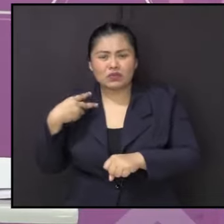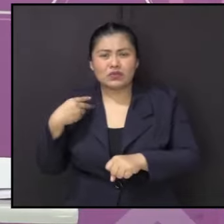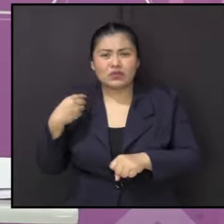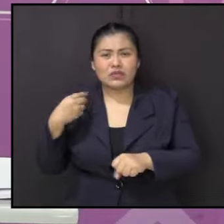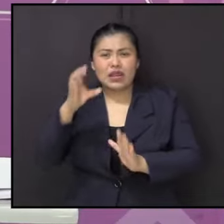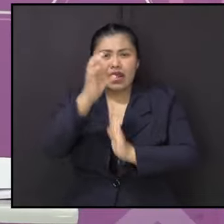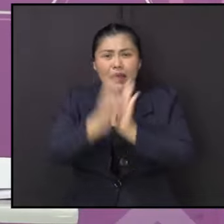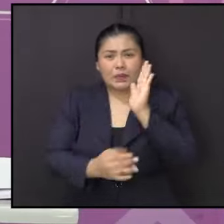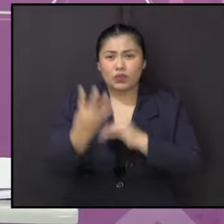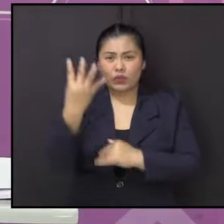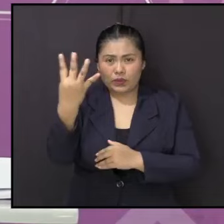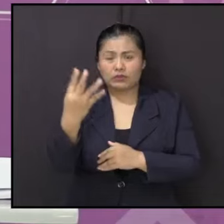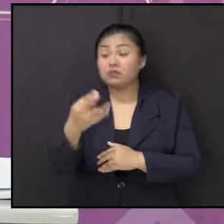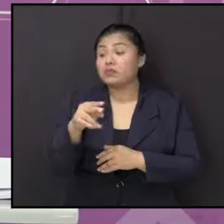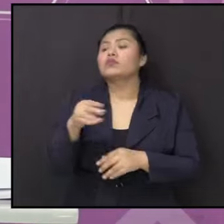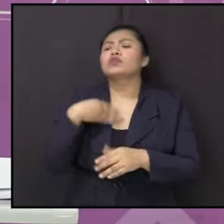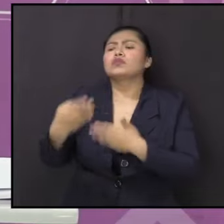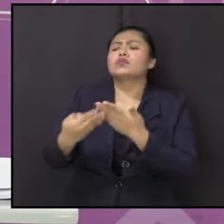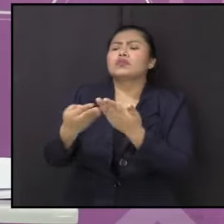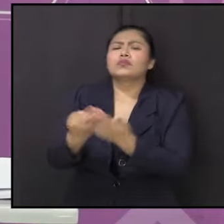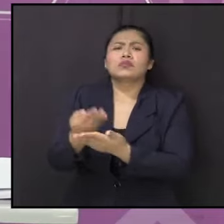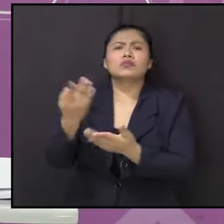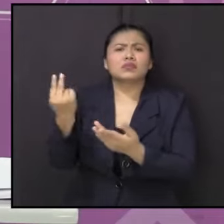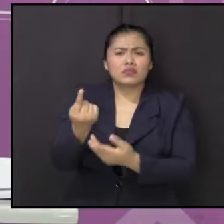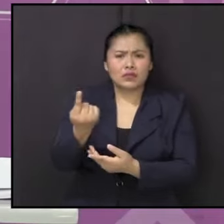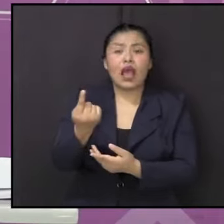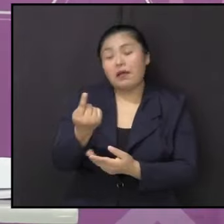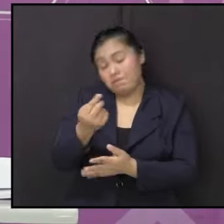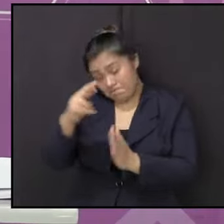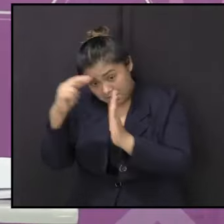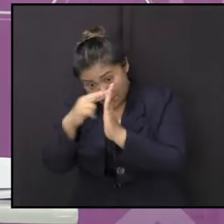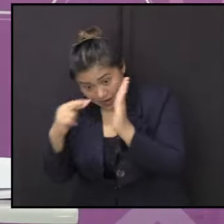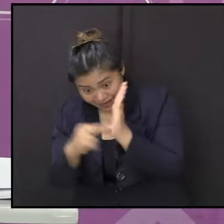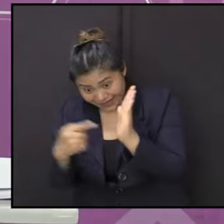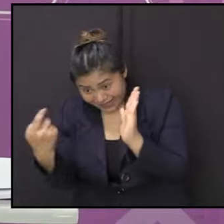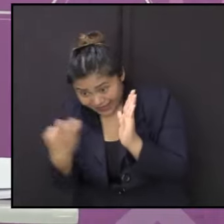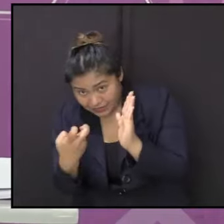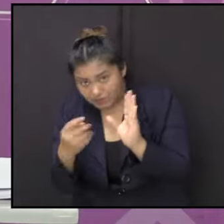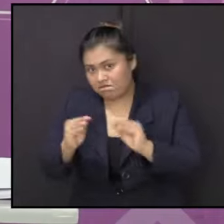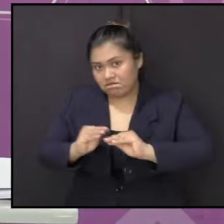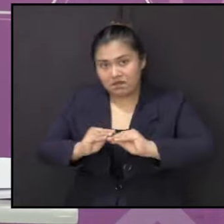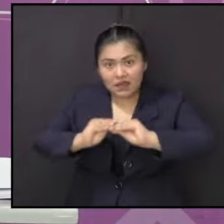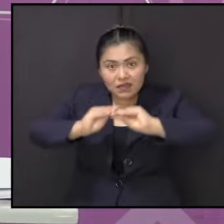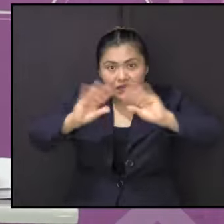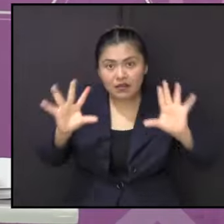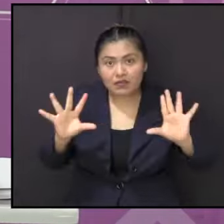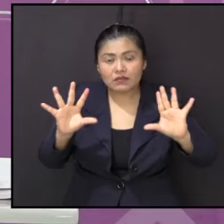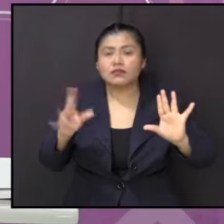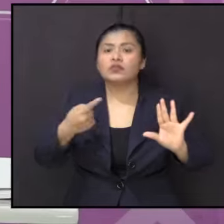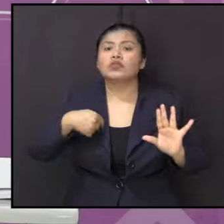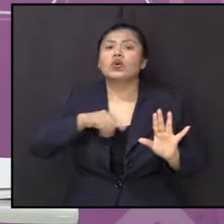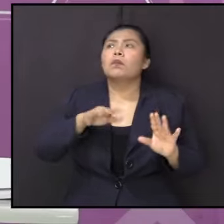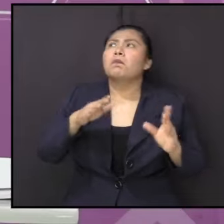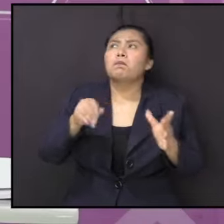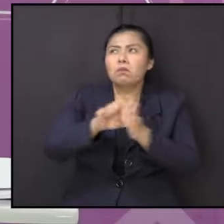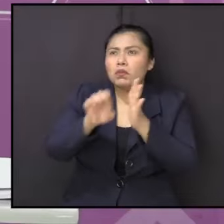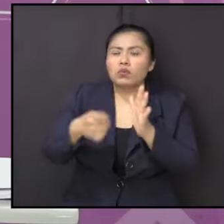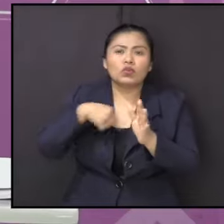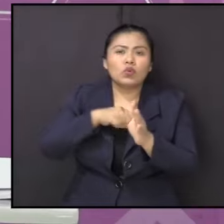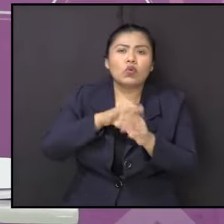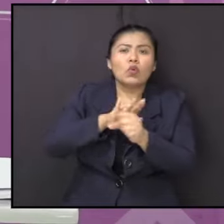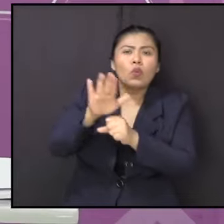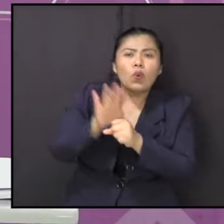nosotros proponer ahí? Reglas de operación claras. Reglas de operación claras que puedan delimitar efectivamente de qué dependencia, de qué entidad,